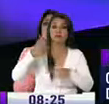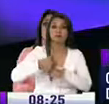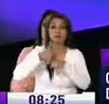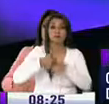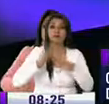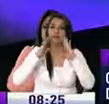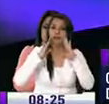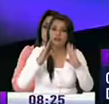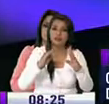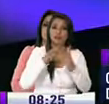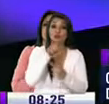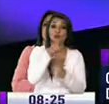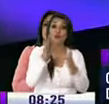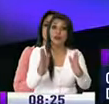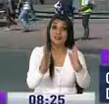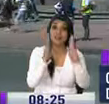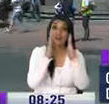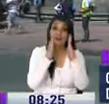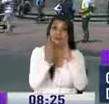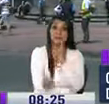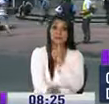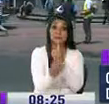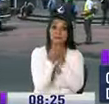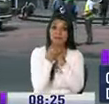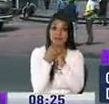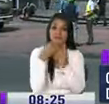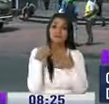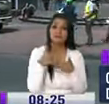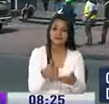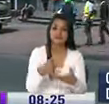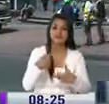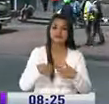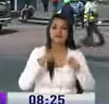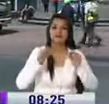y su sintonía logran grandes beneficios para la ciudad, informó Sofía Vintimil.